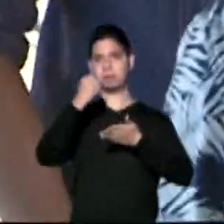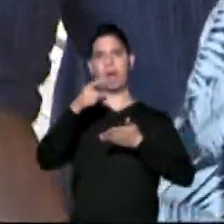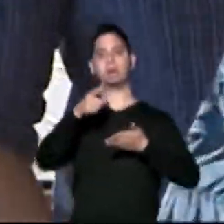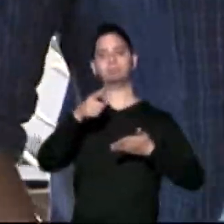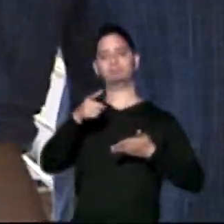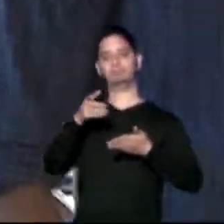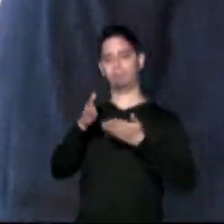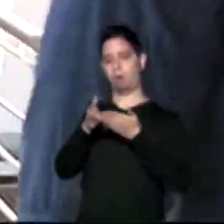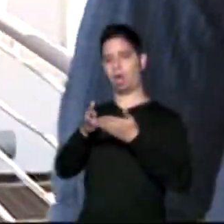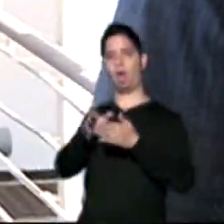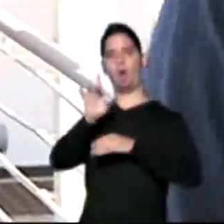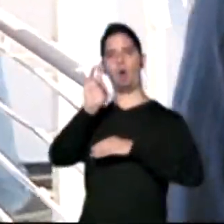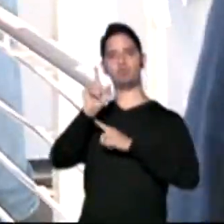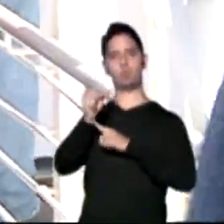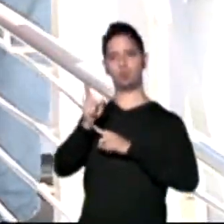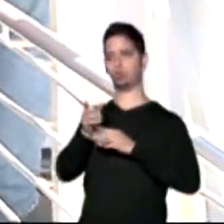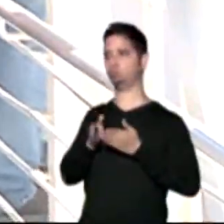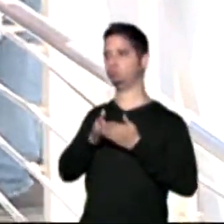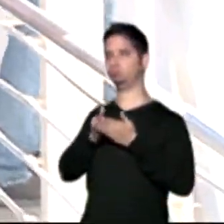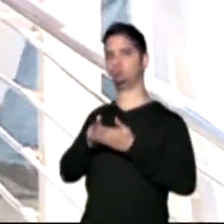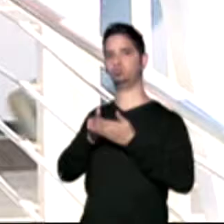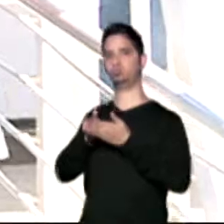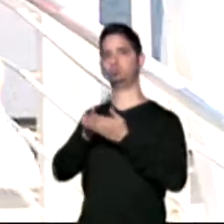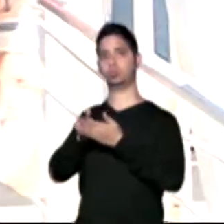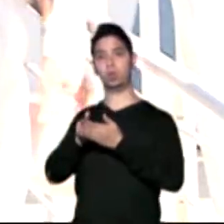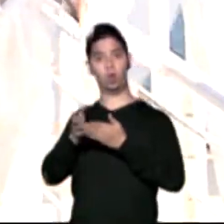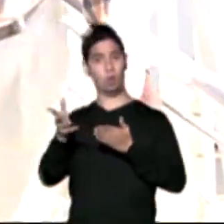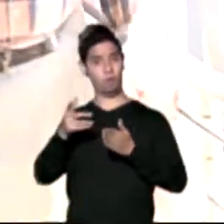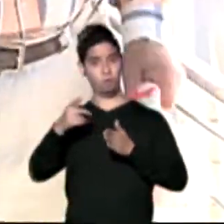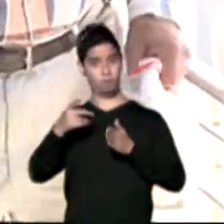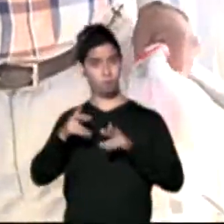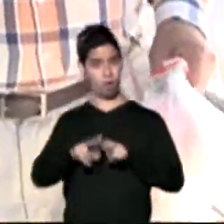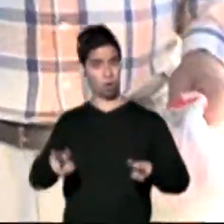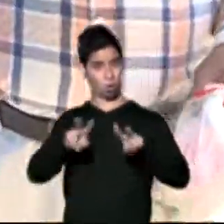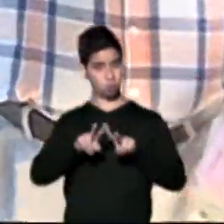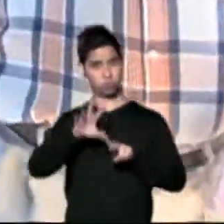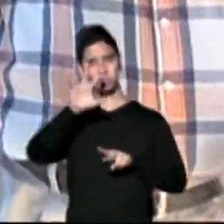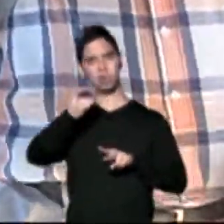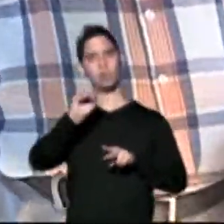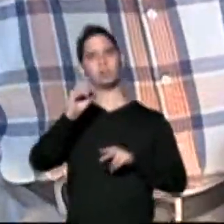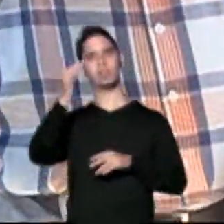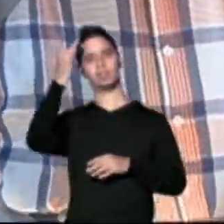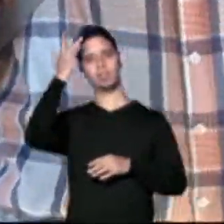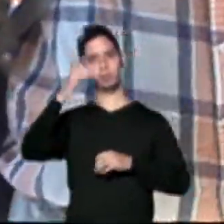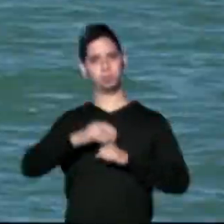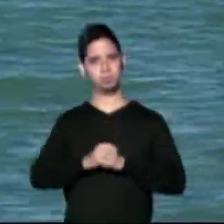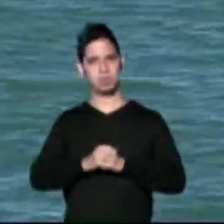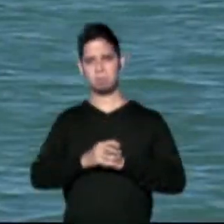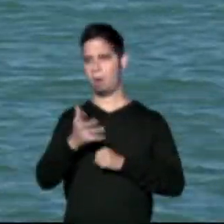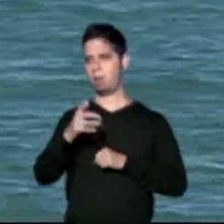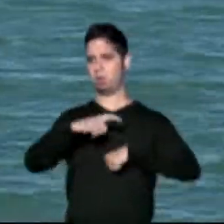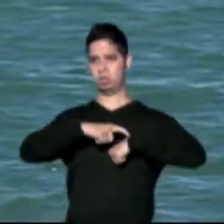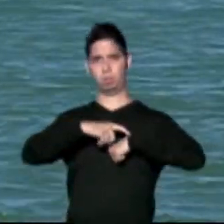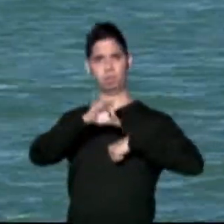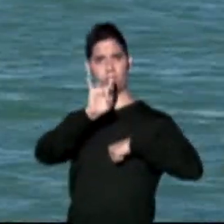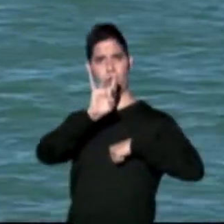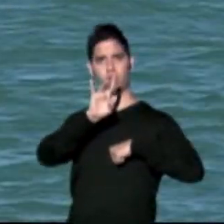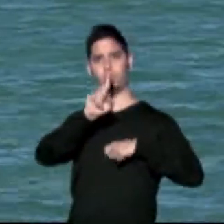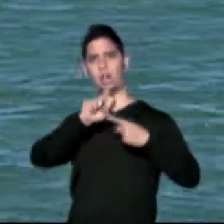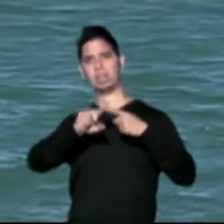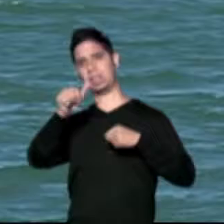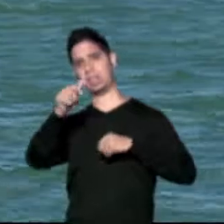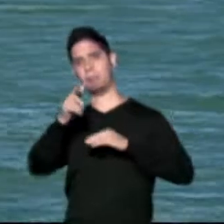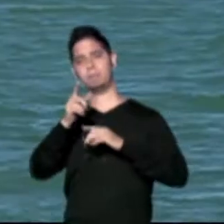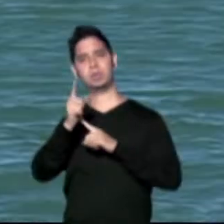de San Juan hasta Cataño por 50 centavos. Toma apenas 8 a 10 minutos. Además, una vez acá, va a